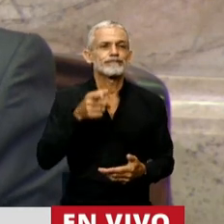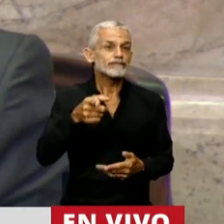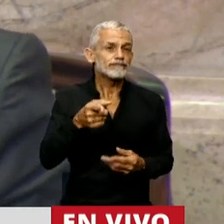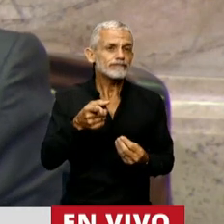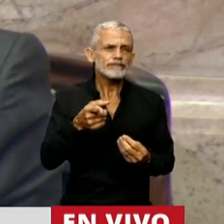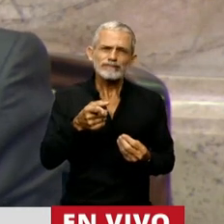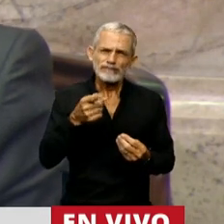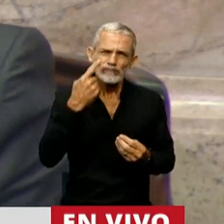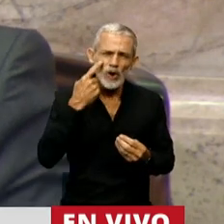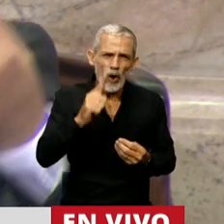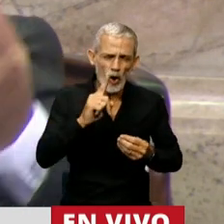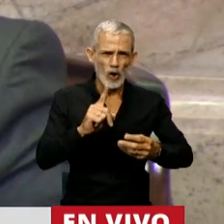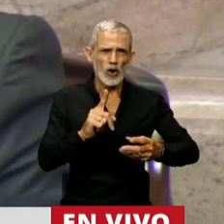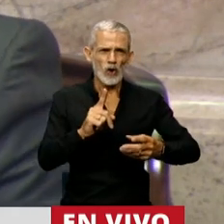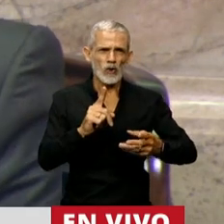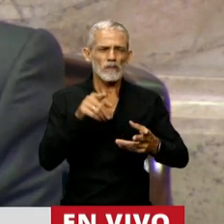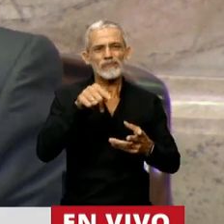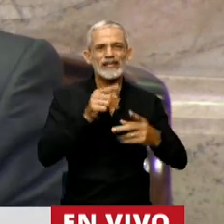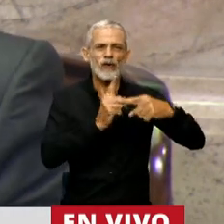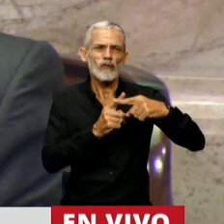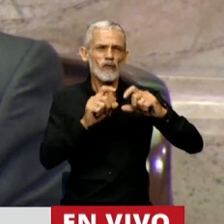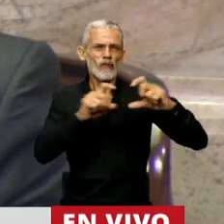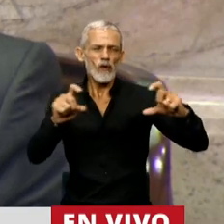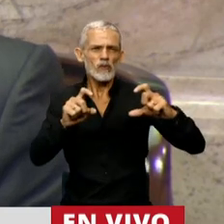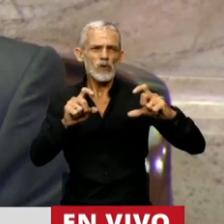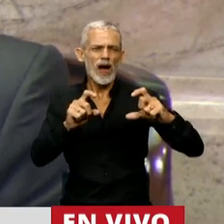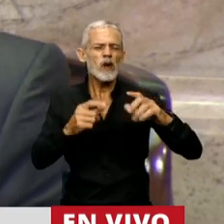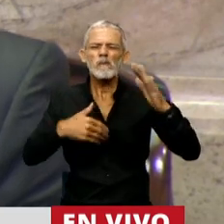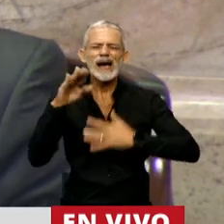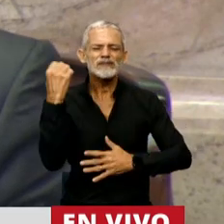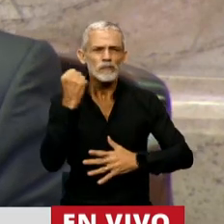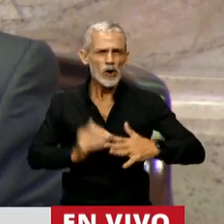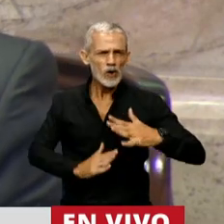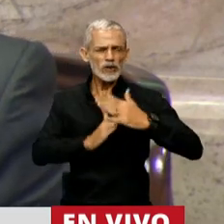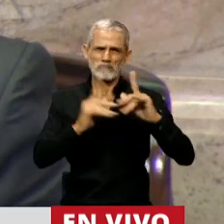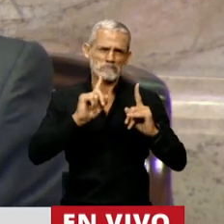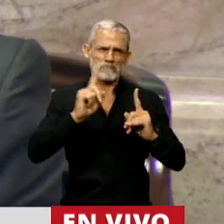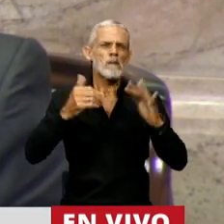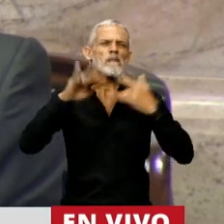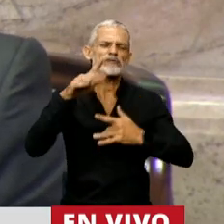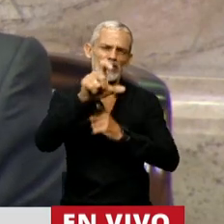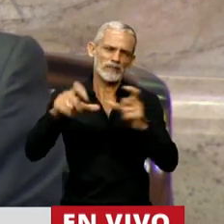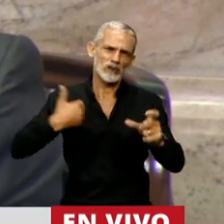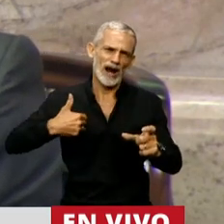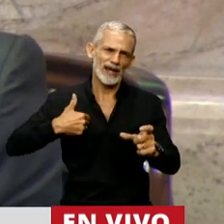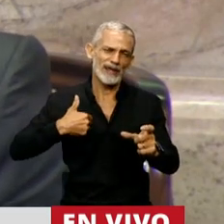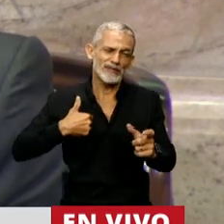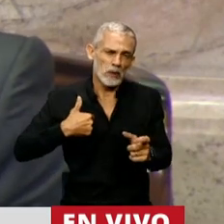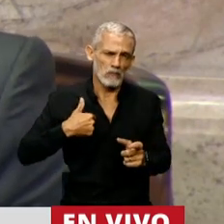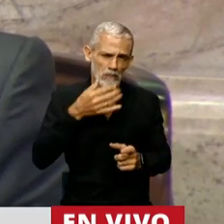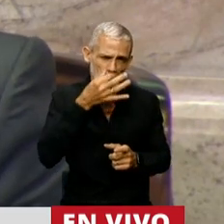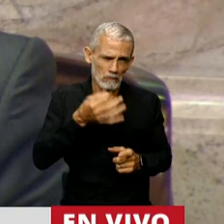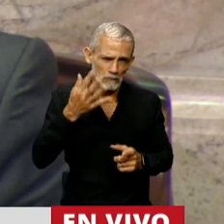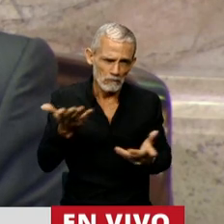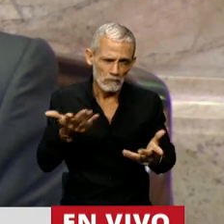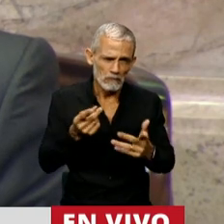Pero no se engañen, porque esto no es el centro del universo y la mayoría de los argentinos les importa un bledo